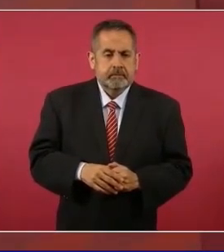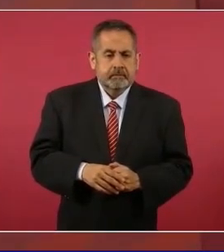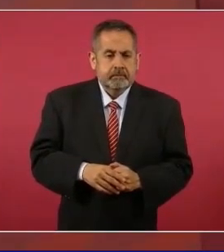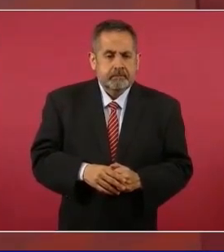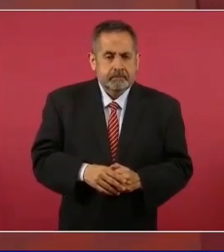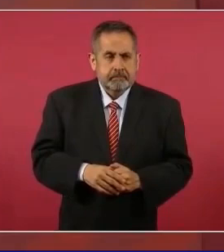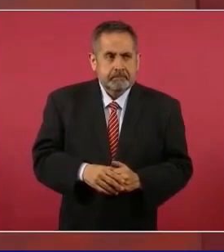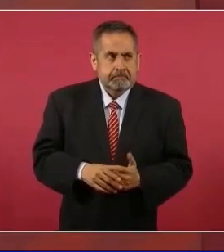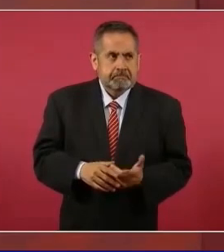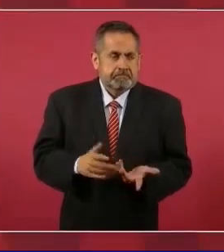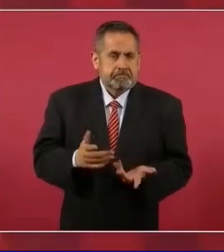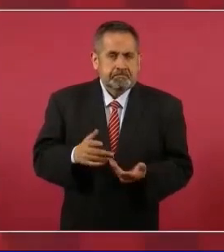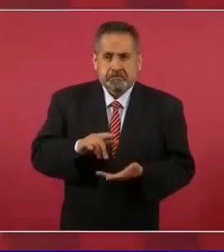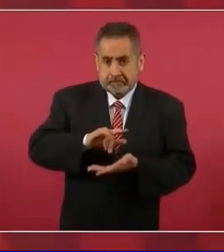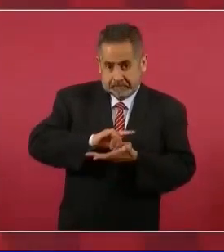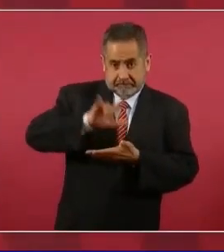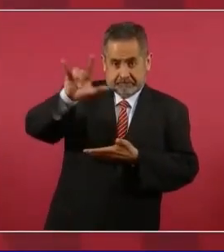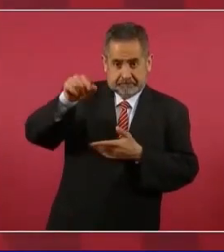eficiente